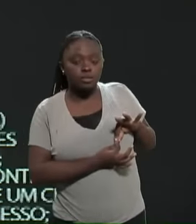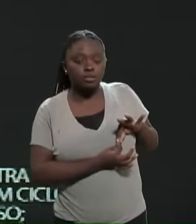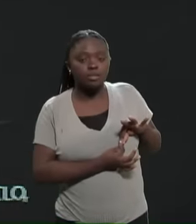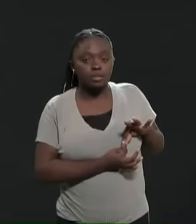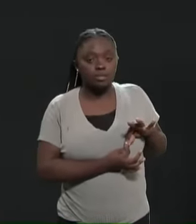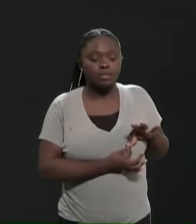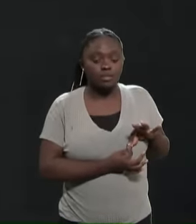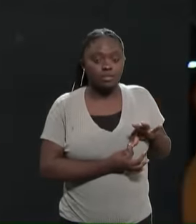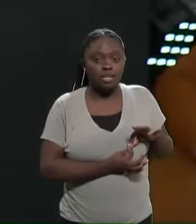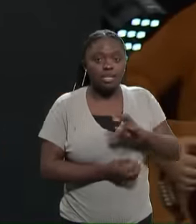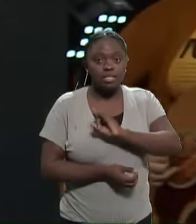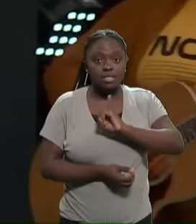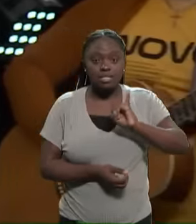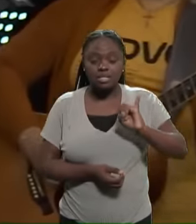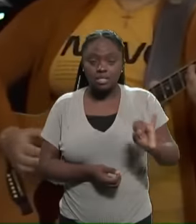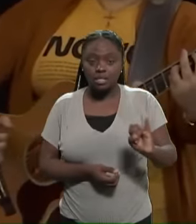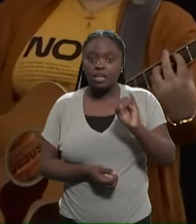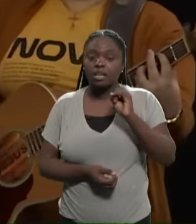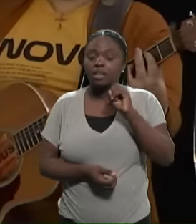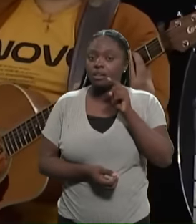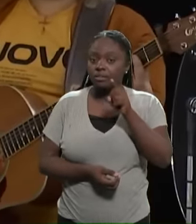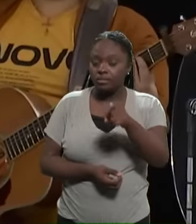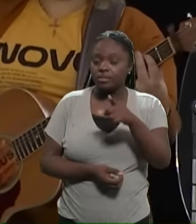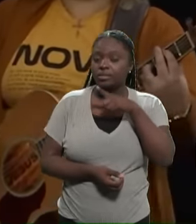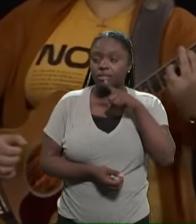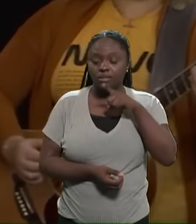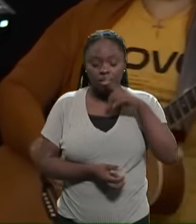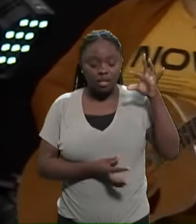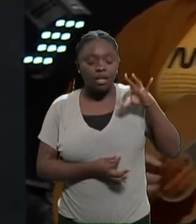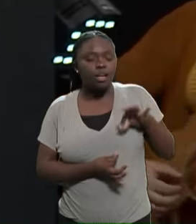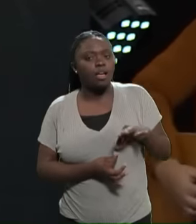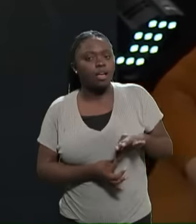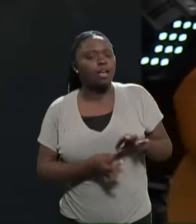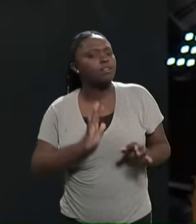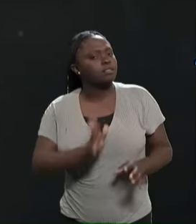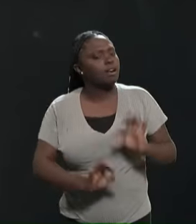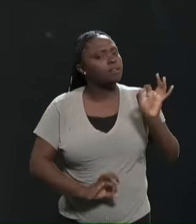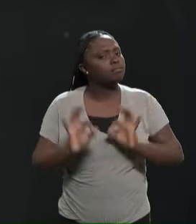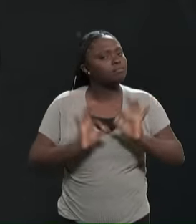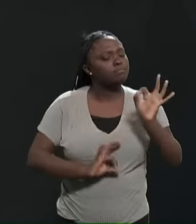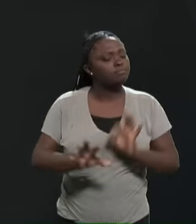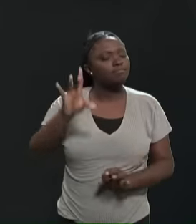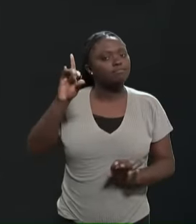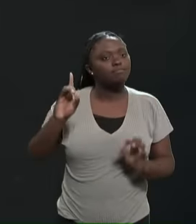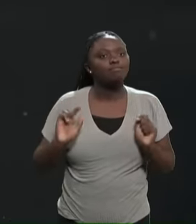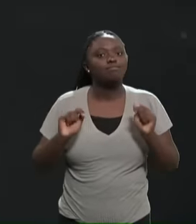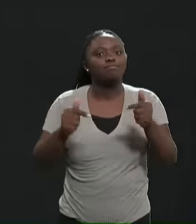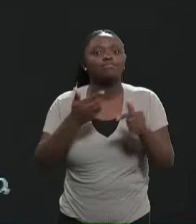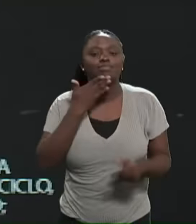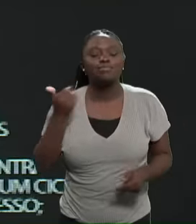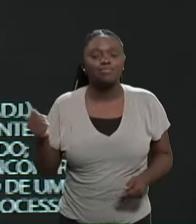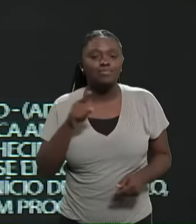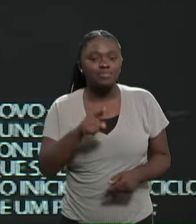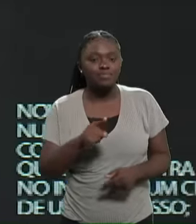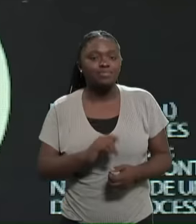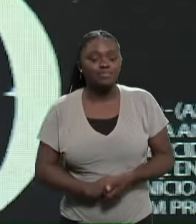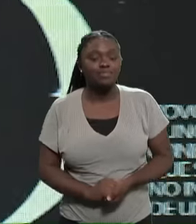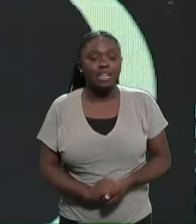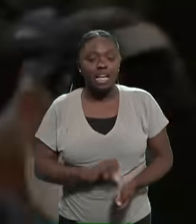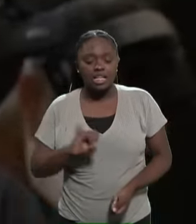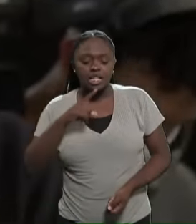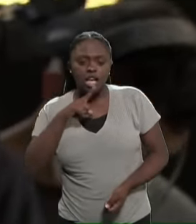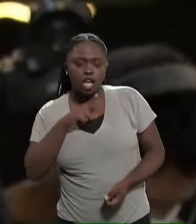Mi hermano, si usted tiene alguien perto que tiene espíritu, se prepara, Dios va a te sorprender. Que tenga espíritu no